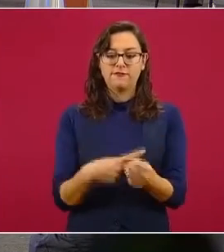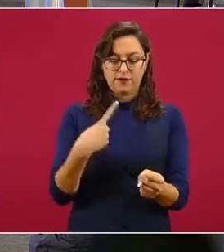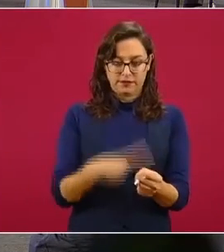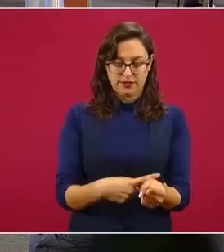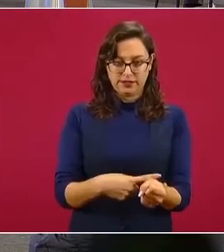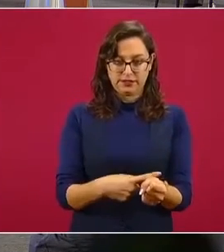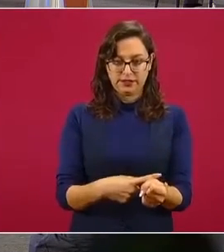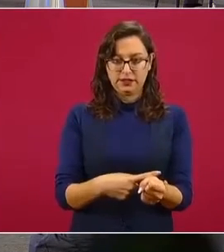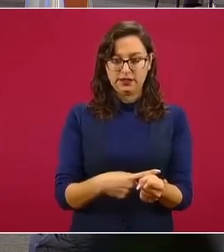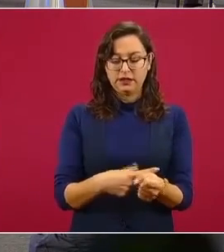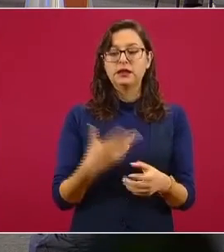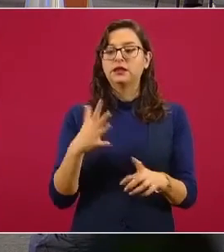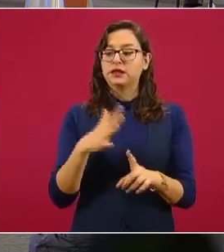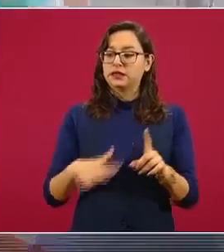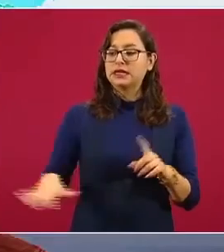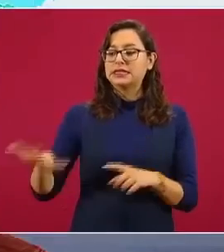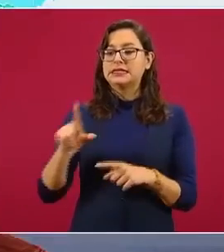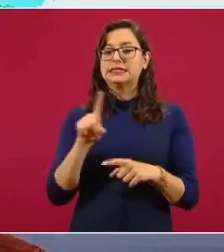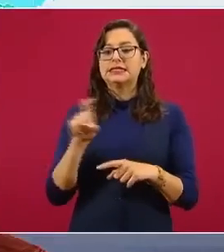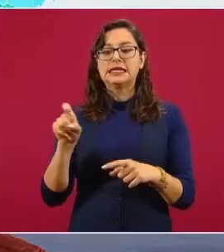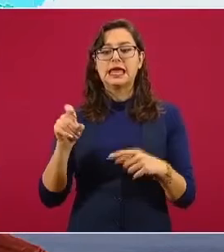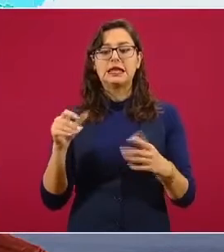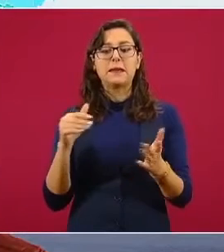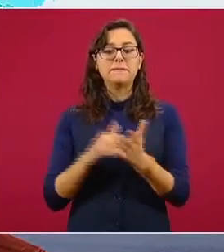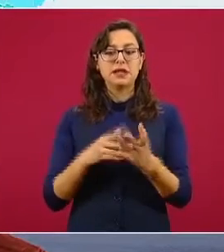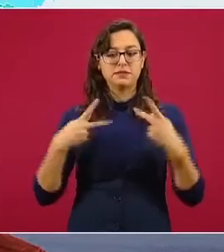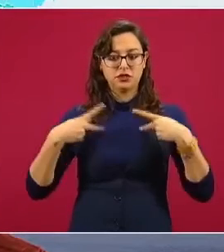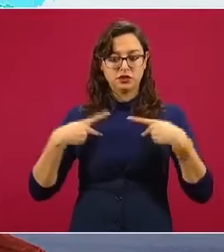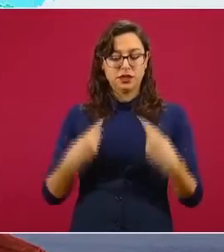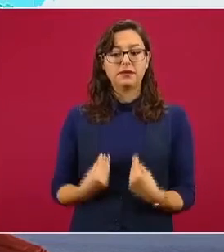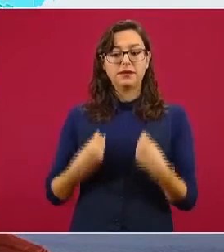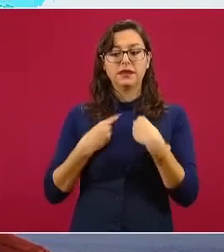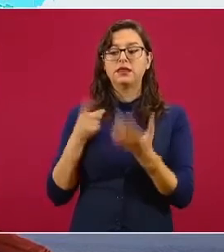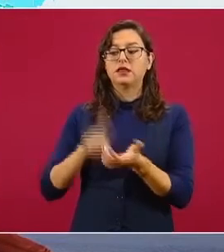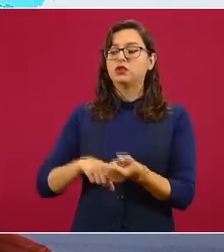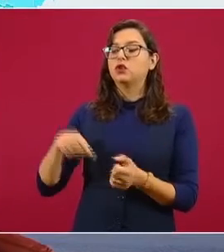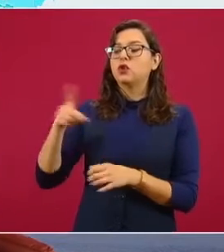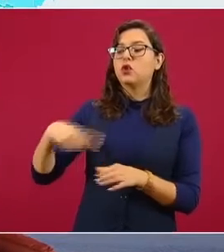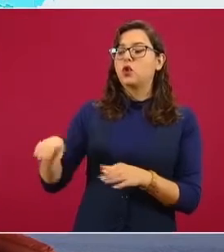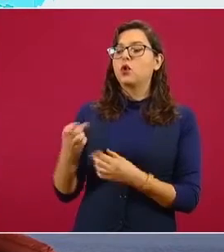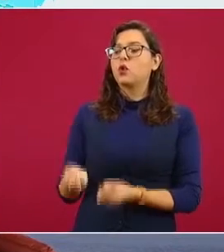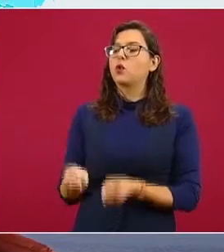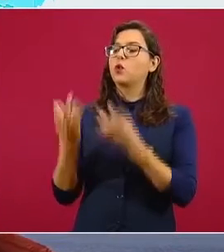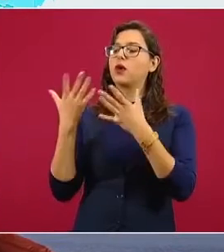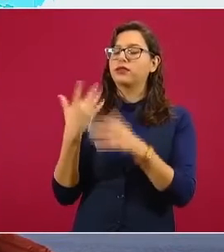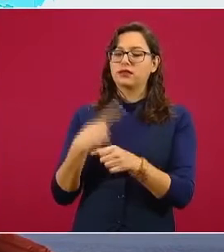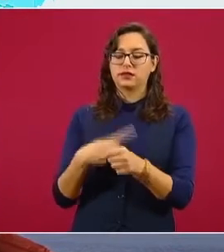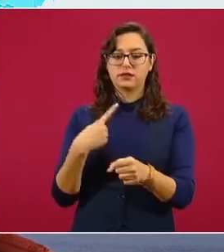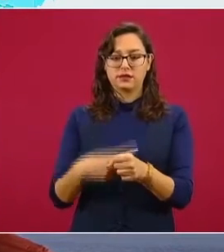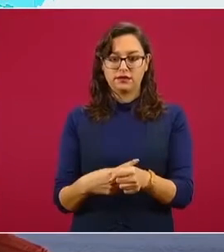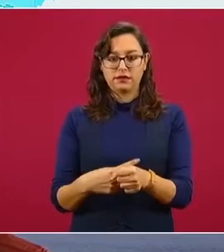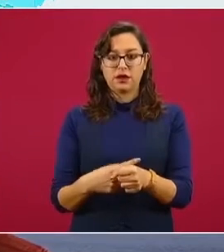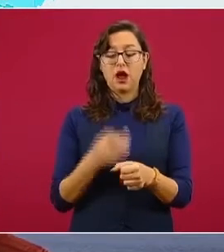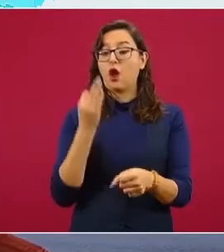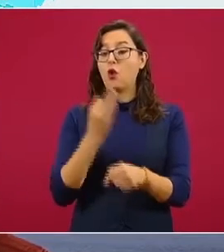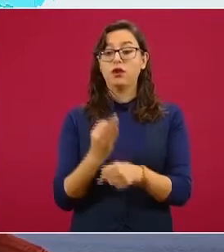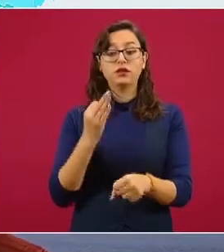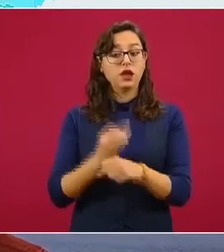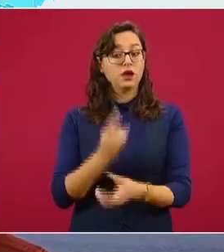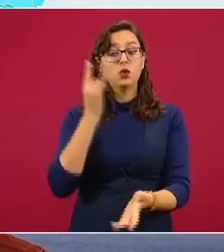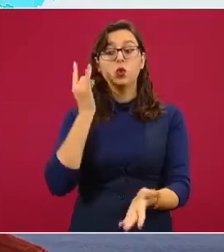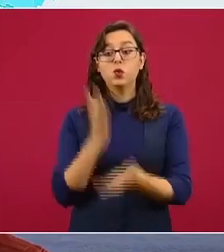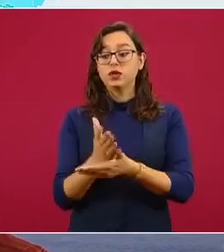enfermas por cada 100,000 habitantes? Aquí nos restringimos a las personas que en los 15 días más